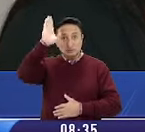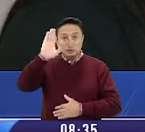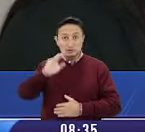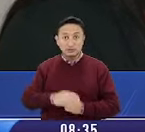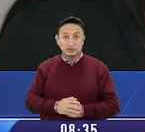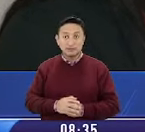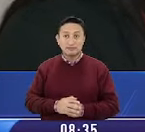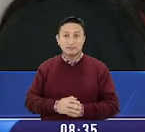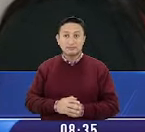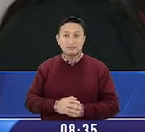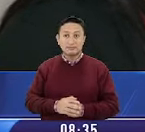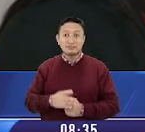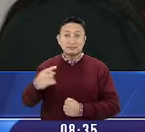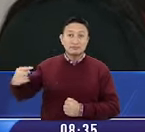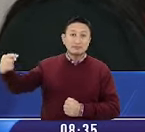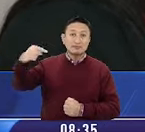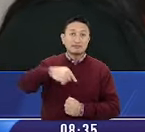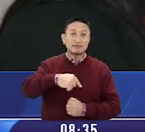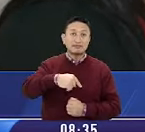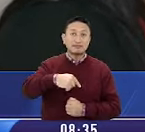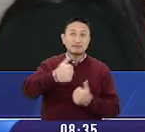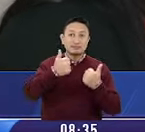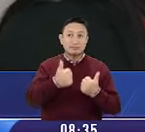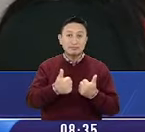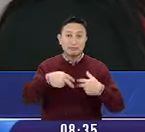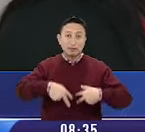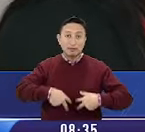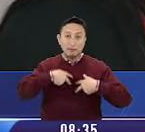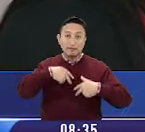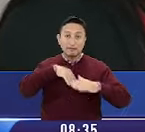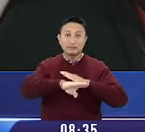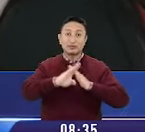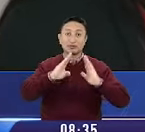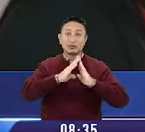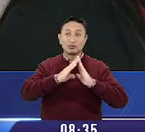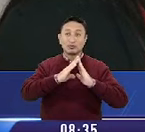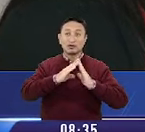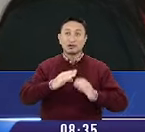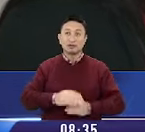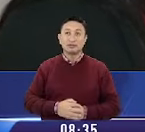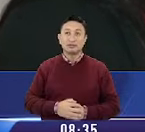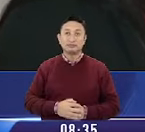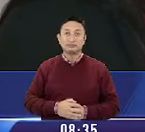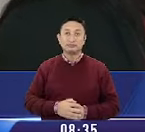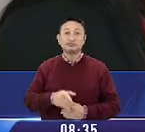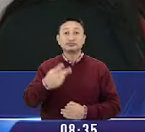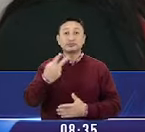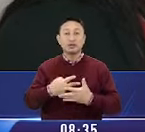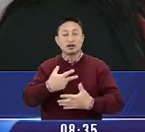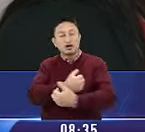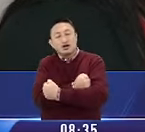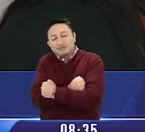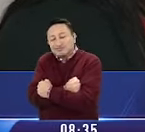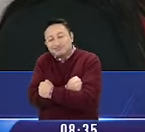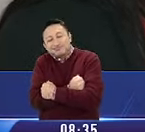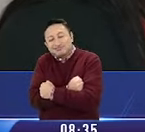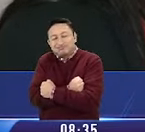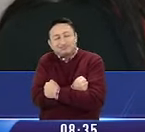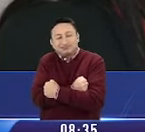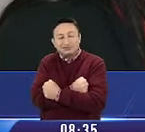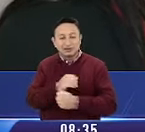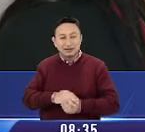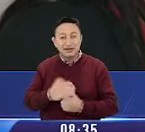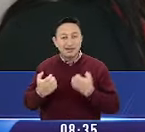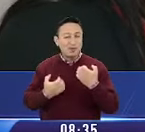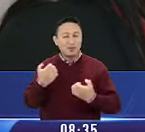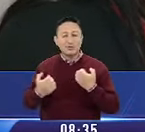porque regresamos con vida, con bien, abrazar a nuestros hijos con una emoción